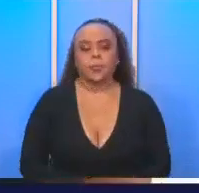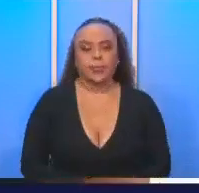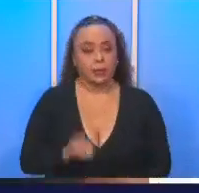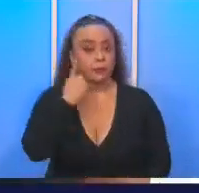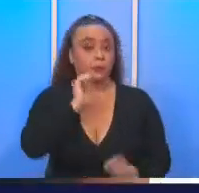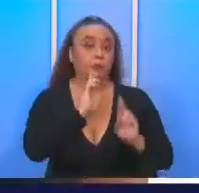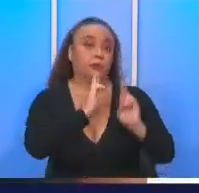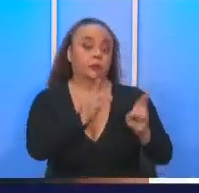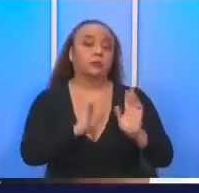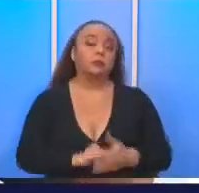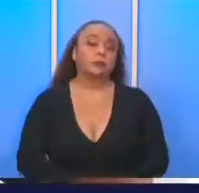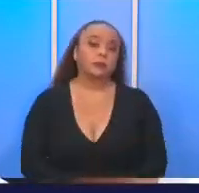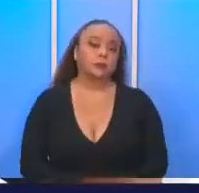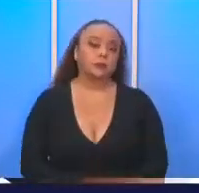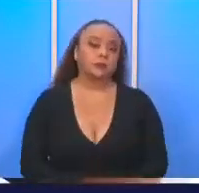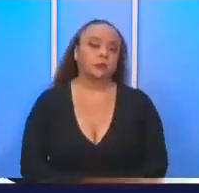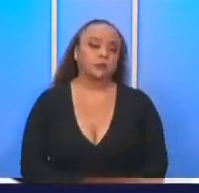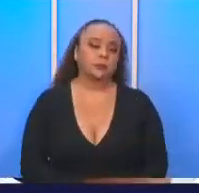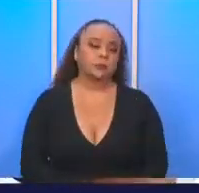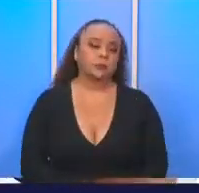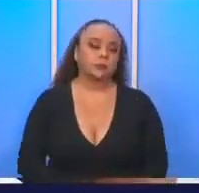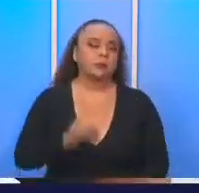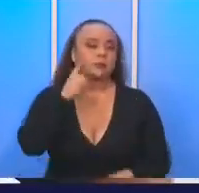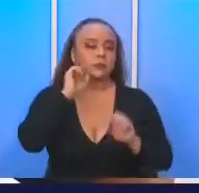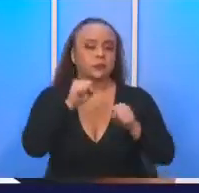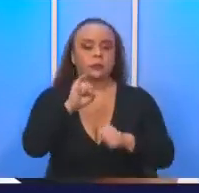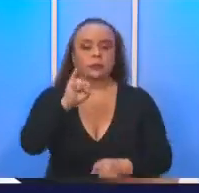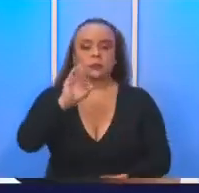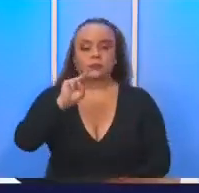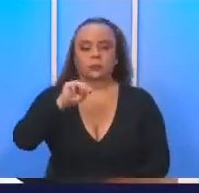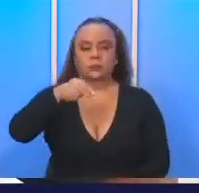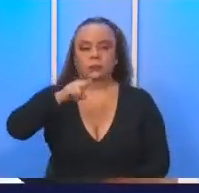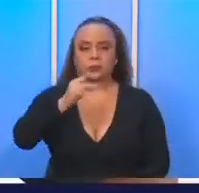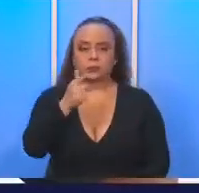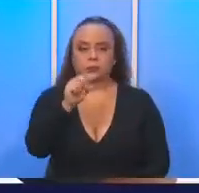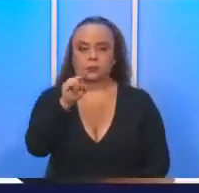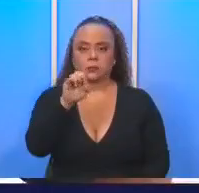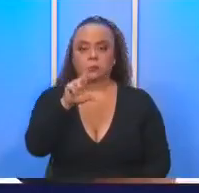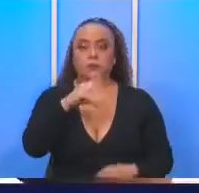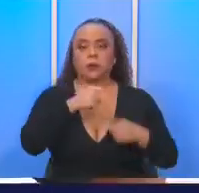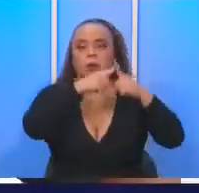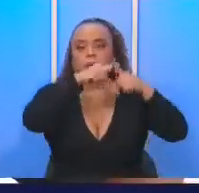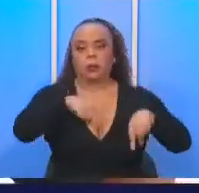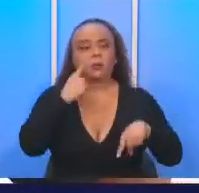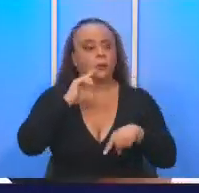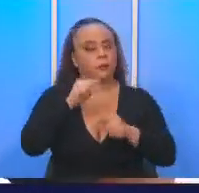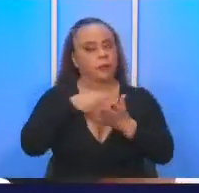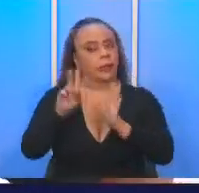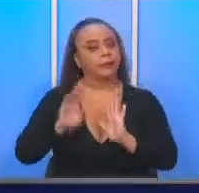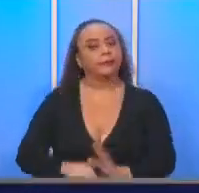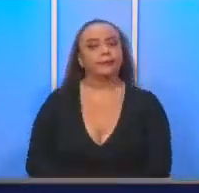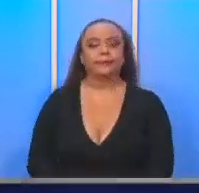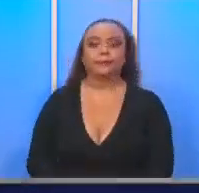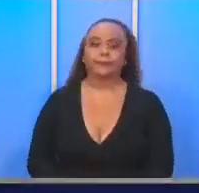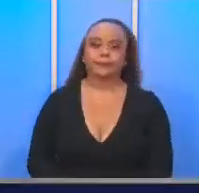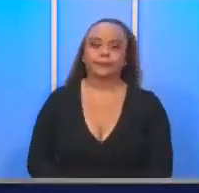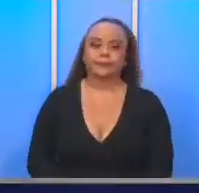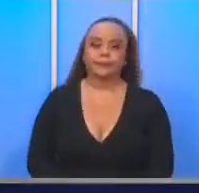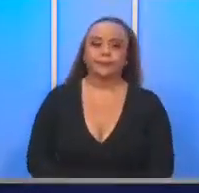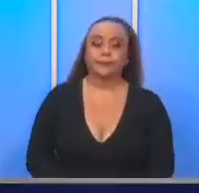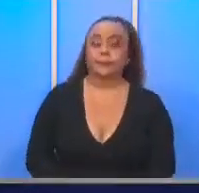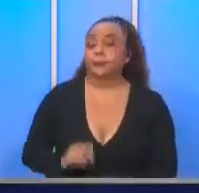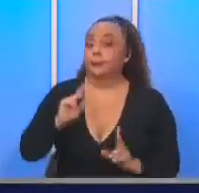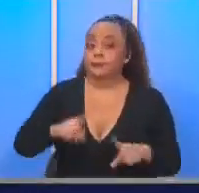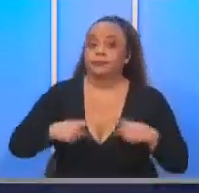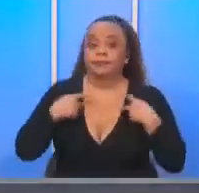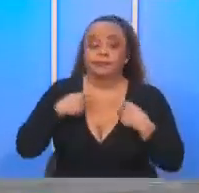salir eso y para poderla impugnar y ya que me la quitara, para no pagarla. Quienes no han